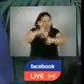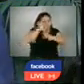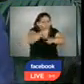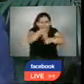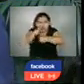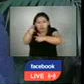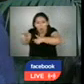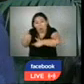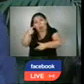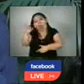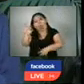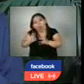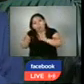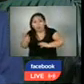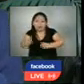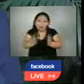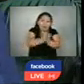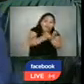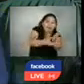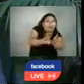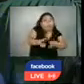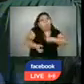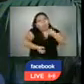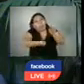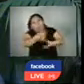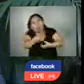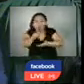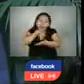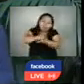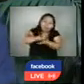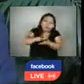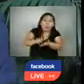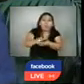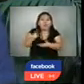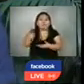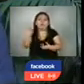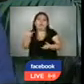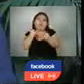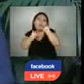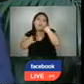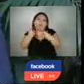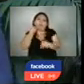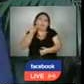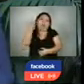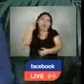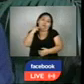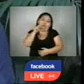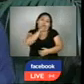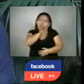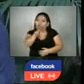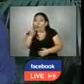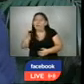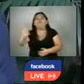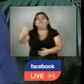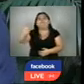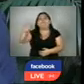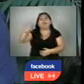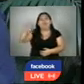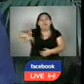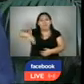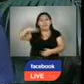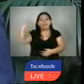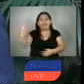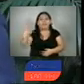como algunos han confesado en libros, como algunos han señalado en entrevistas, entonces la Fiscalía General de la República tiene